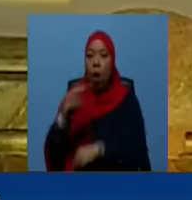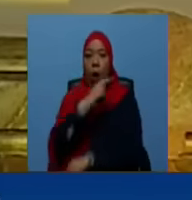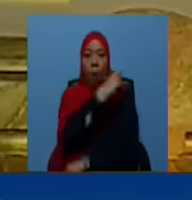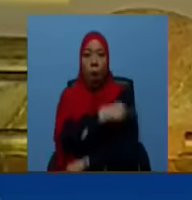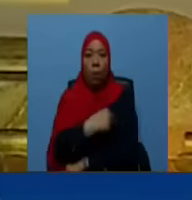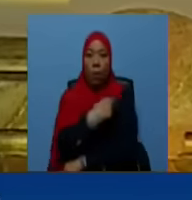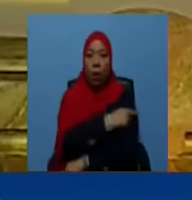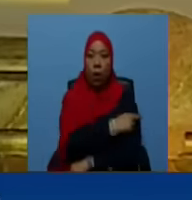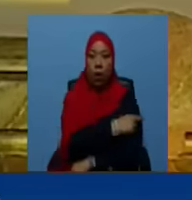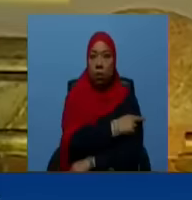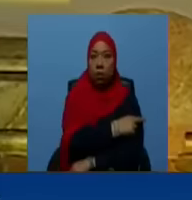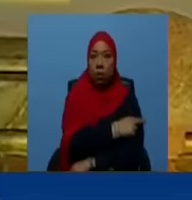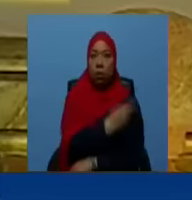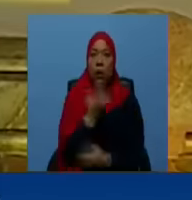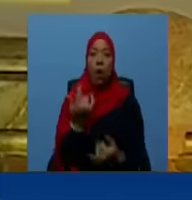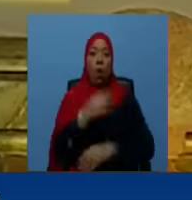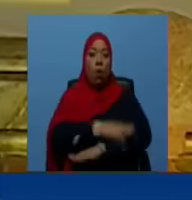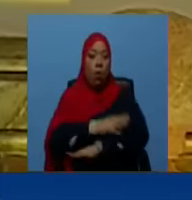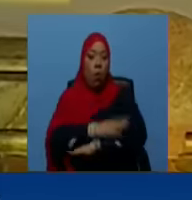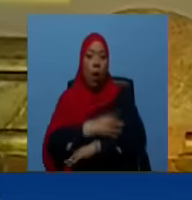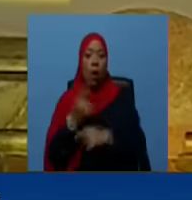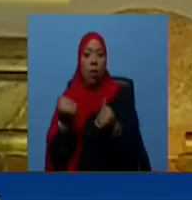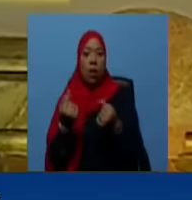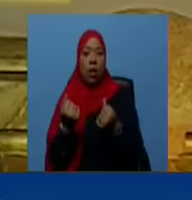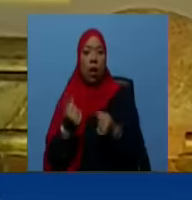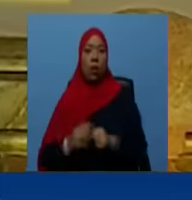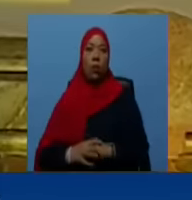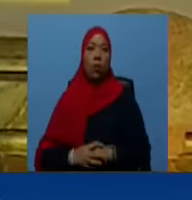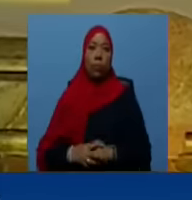Y fíjense ustedes cómo se comportó la economía.